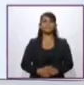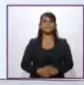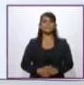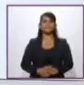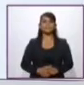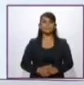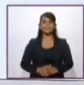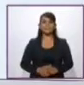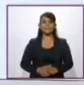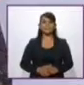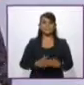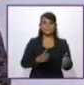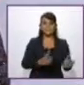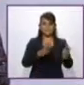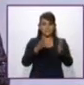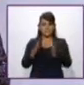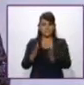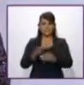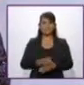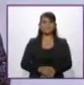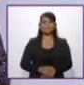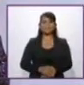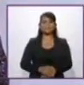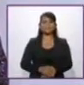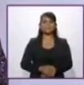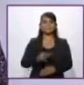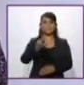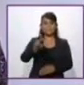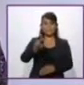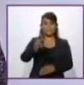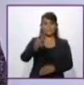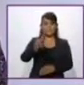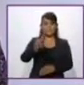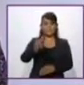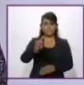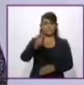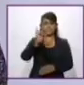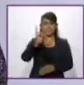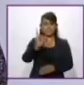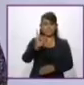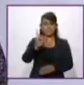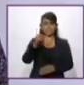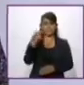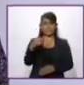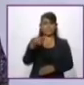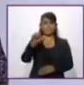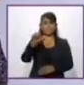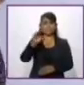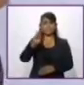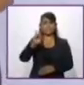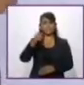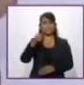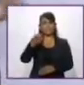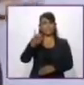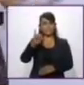Para la candidata del Partido Revolucionario Institucional, el PRI, Abigail Arredondo,